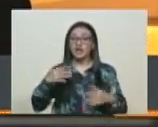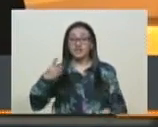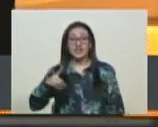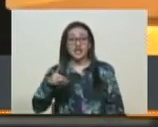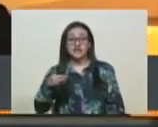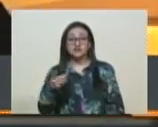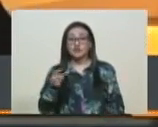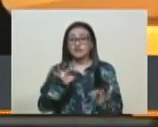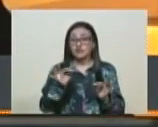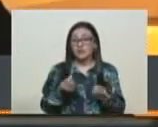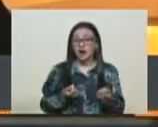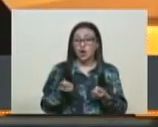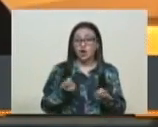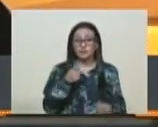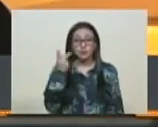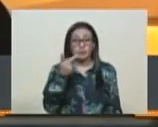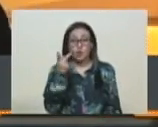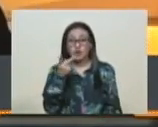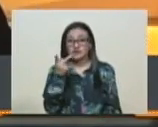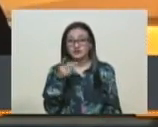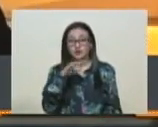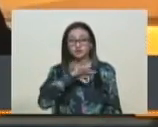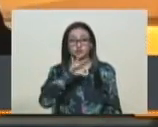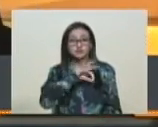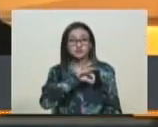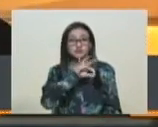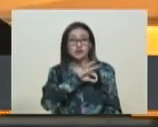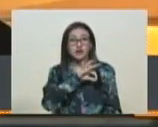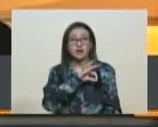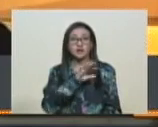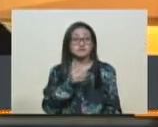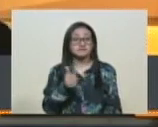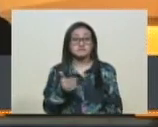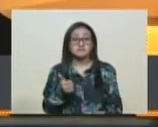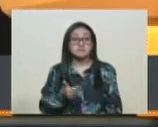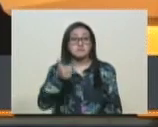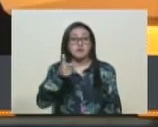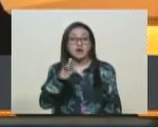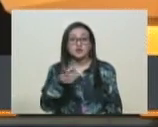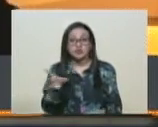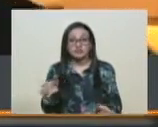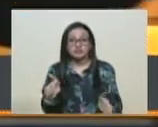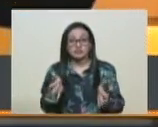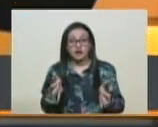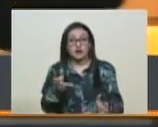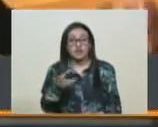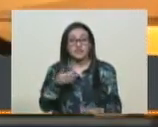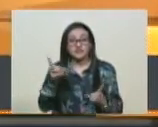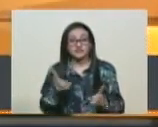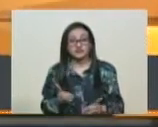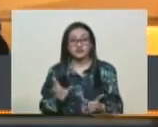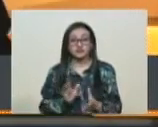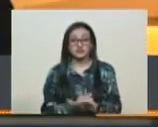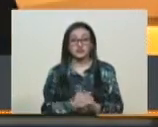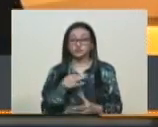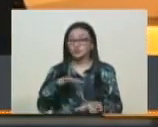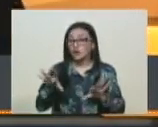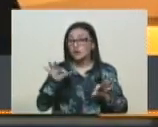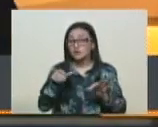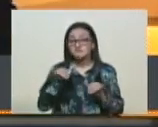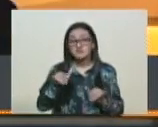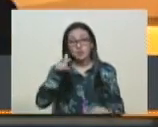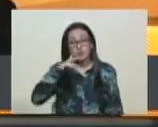modelo económico, político, social que más nos convenga. Y así como decimos que el modelo